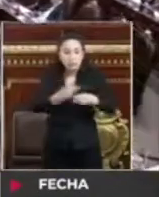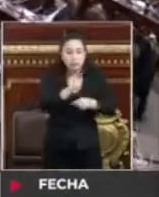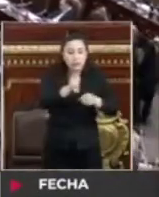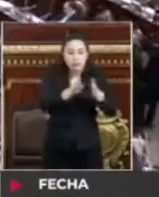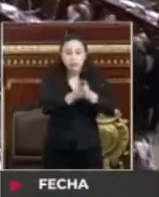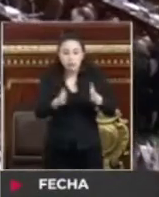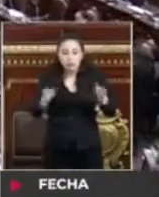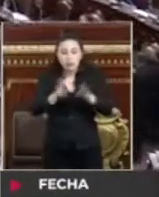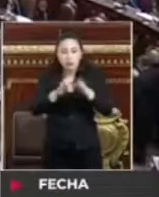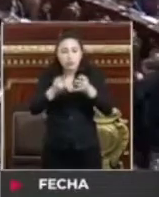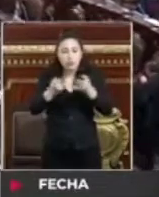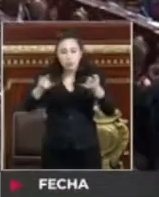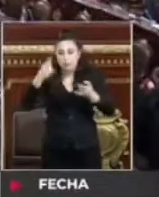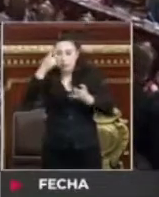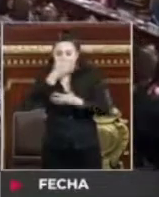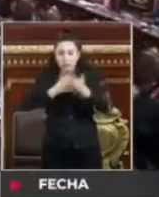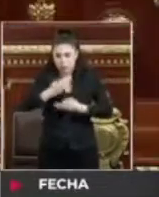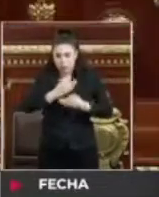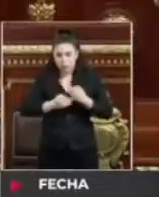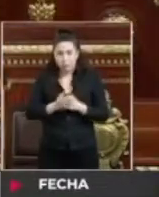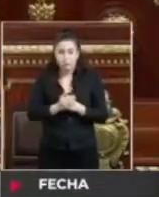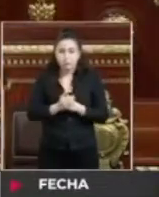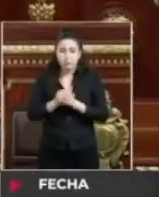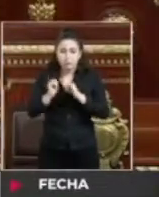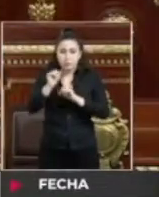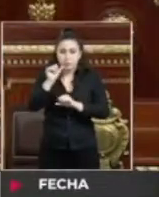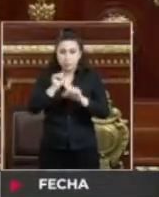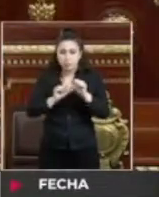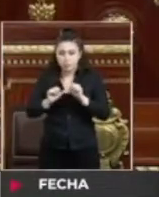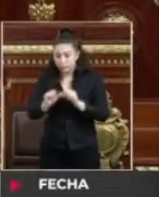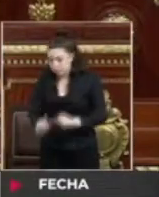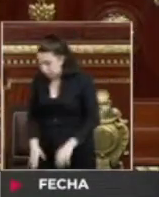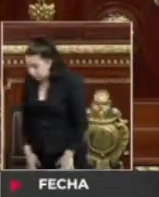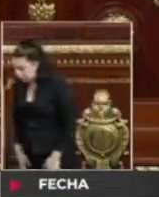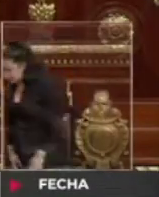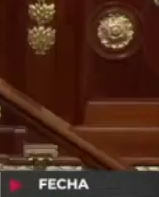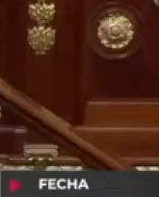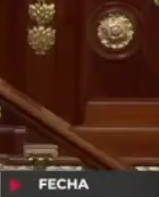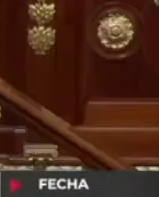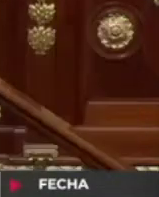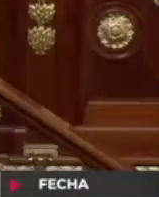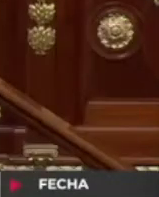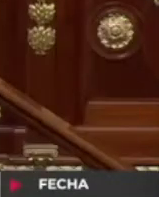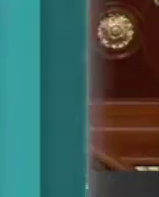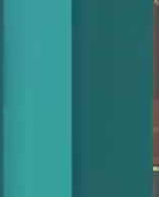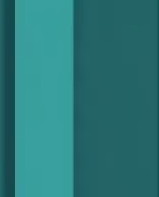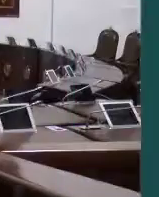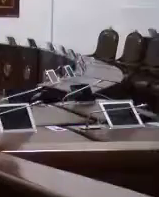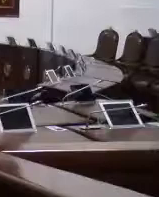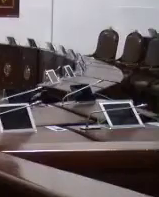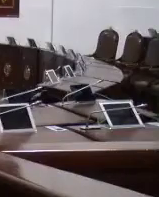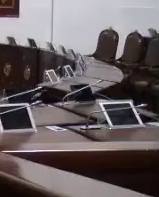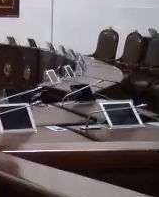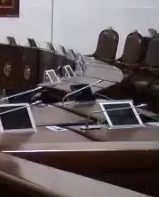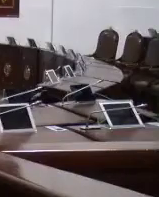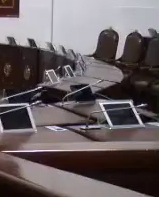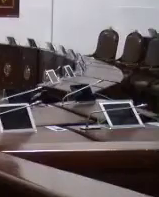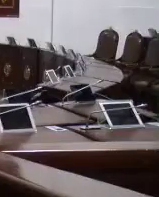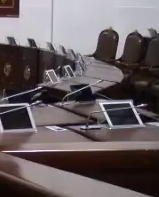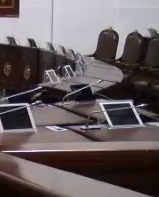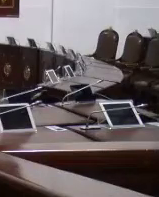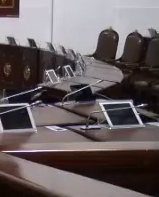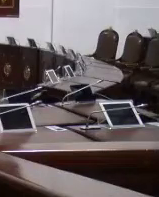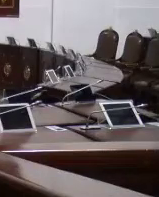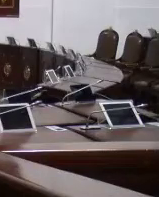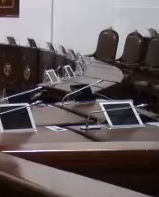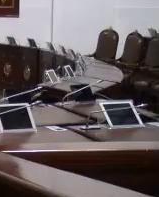mujeres, por lo que urgió a crear protocolos para erradicar todo tipo de violencia contra las mujeres en estos espacios. El diputado Jesús Sesma impulsó